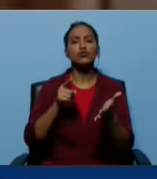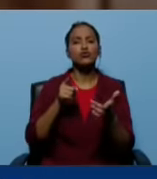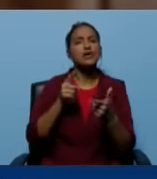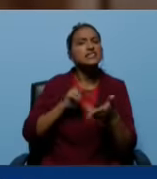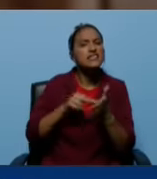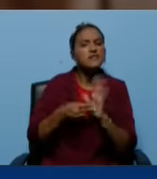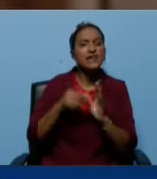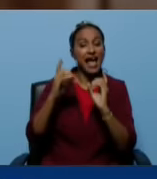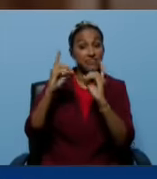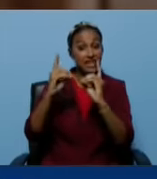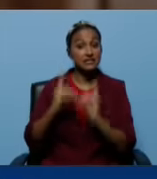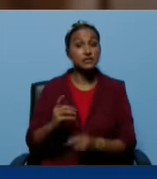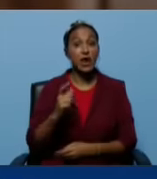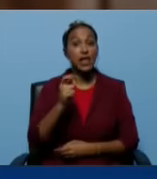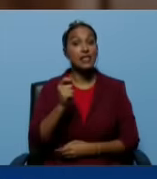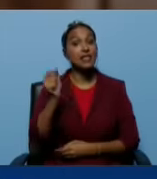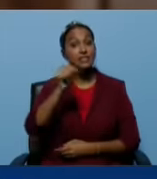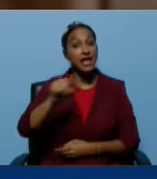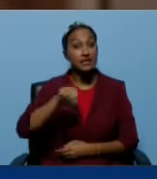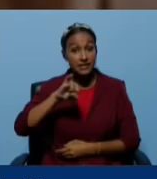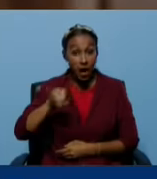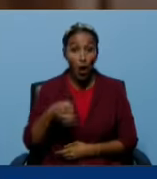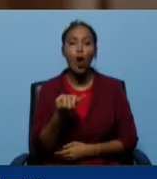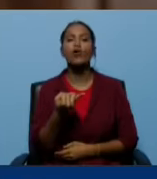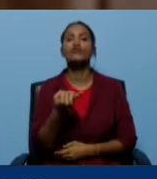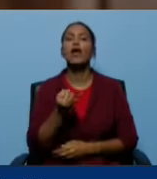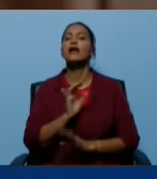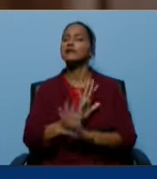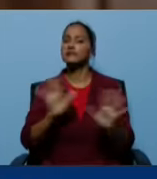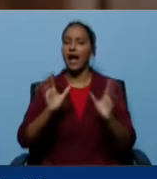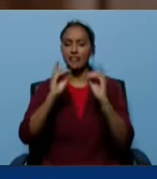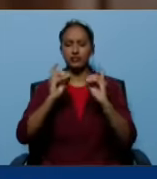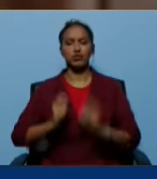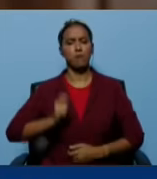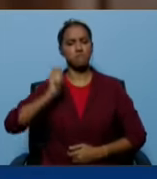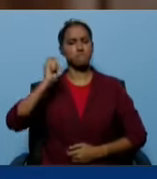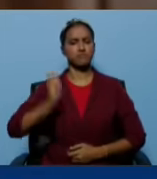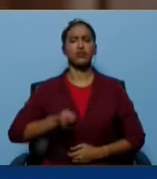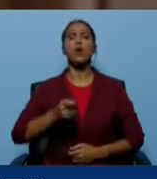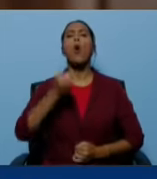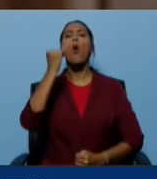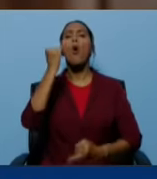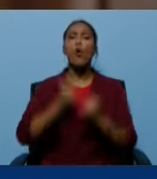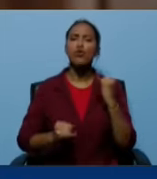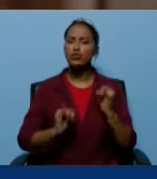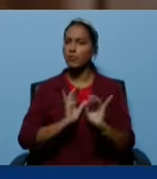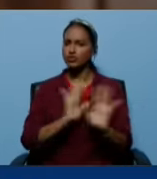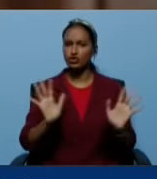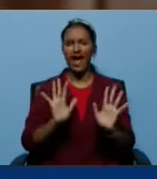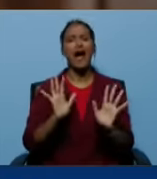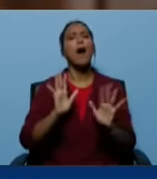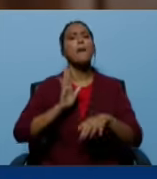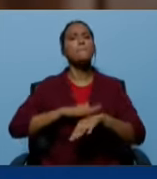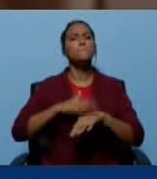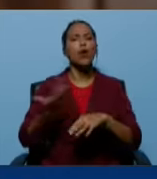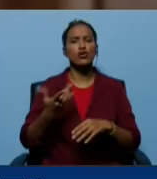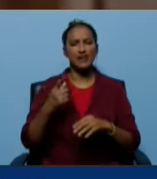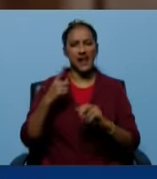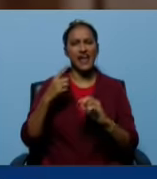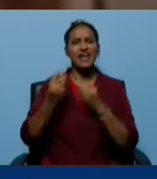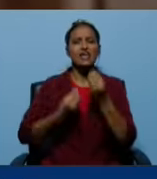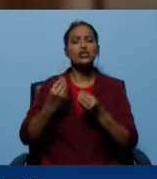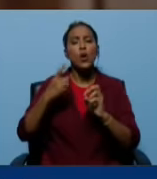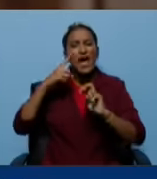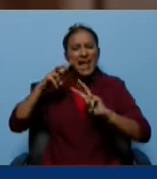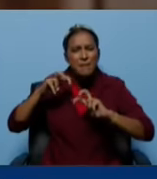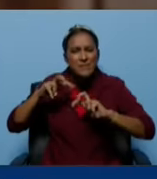esta controversia. Efectivamente, ocurrió una revisión exhaustiva de todo el material